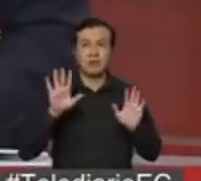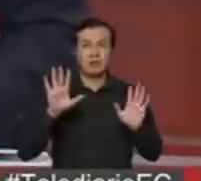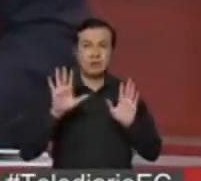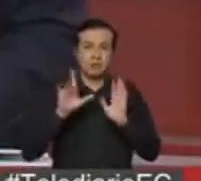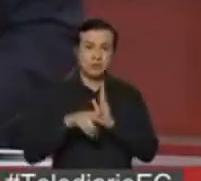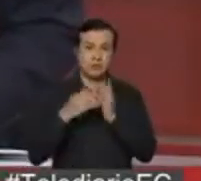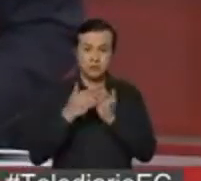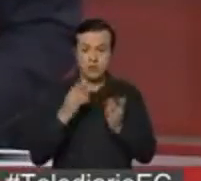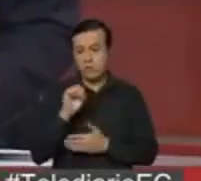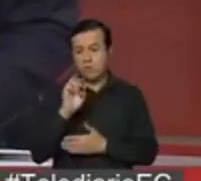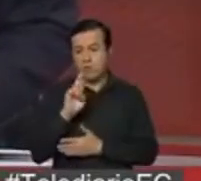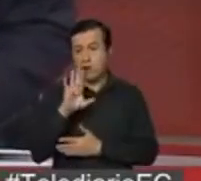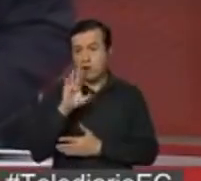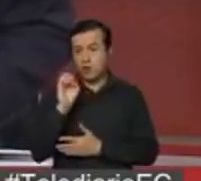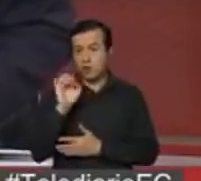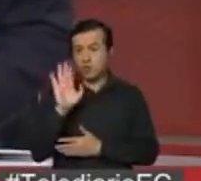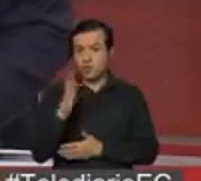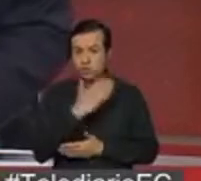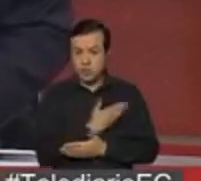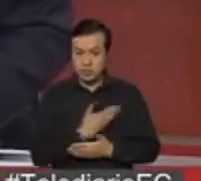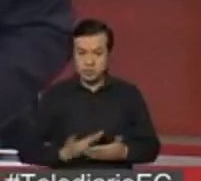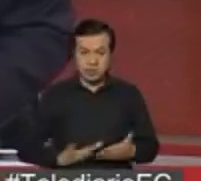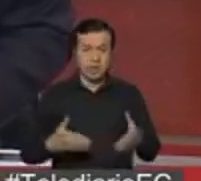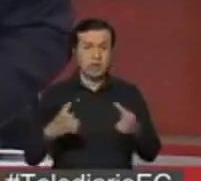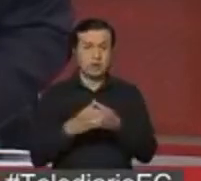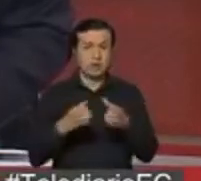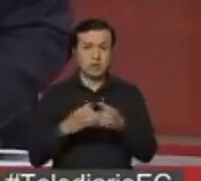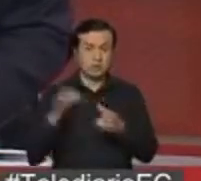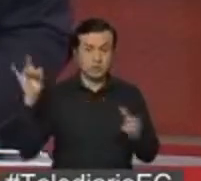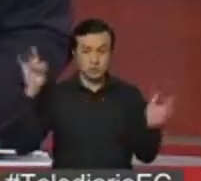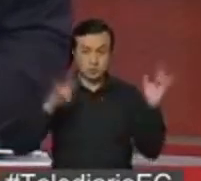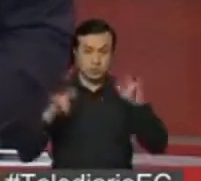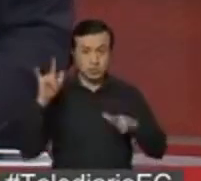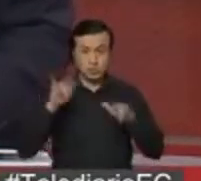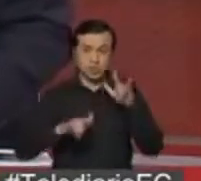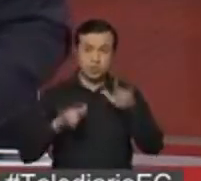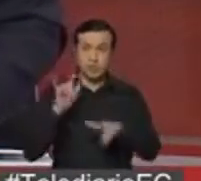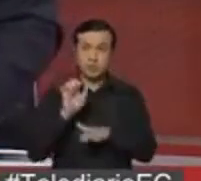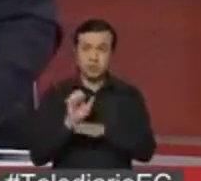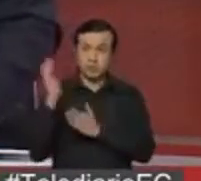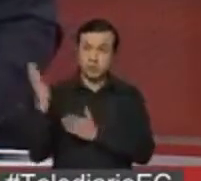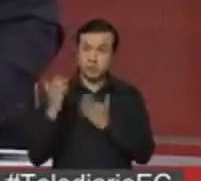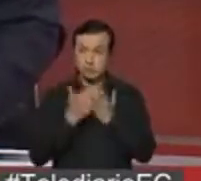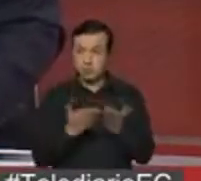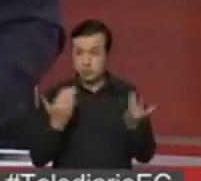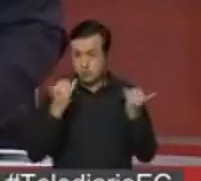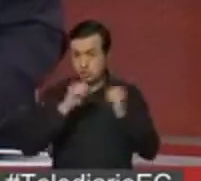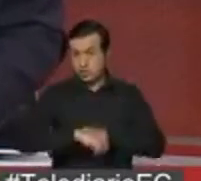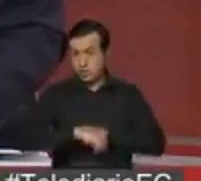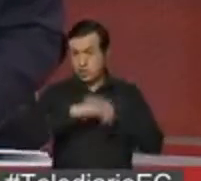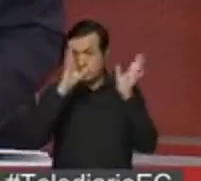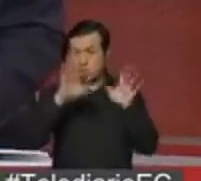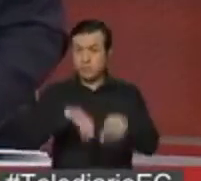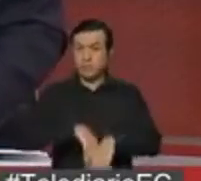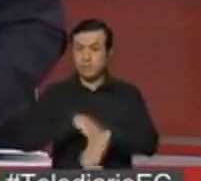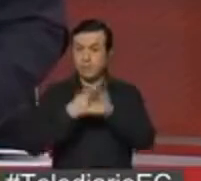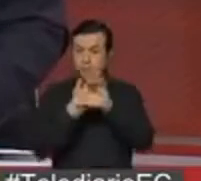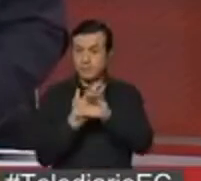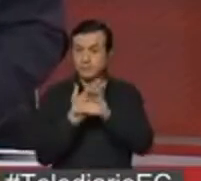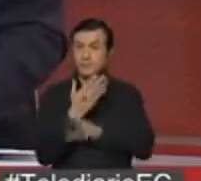7:10 de la mañana. Marco Subía Martínez, presidente de la Asociación de Aerolíneas del Ecuador, nos acompaña esta mañana vía